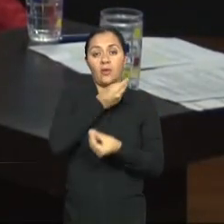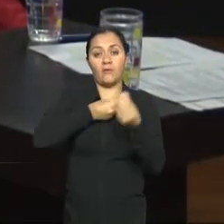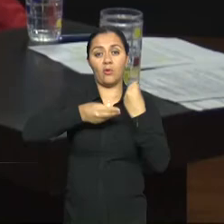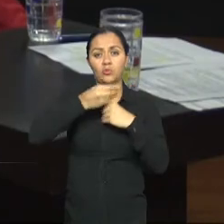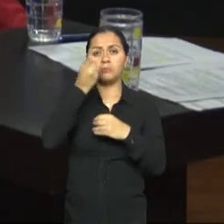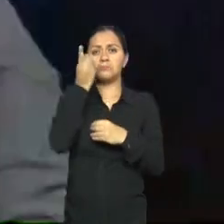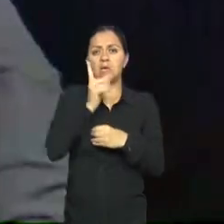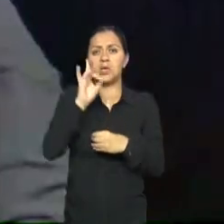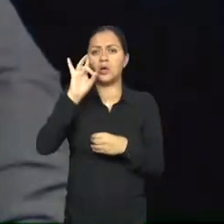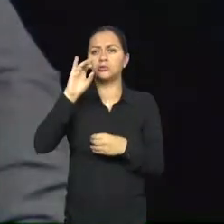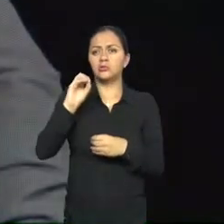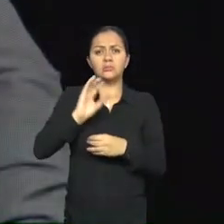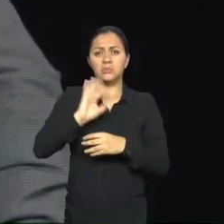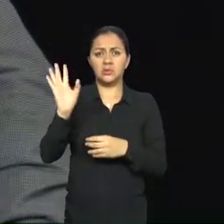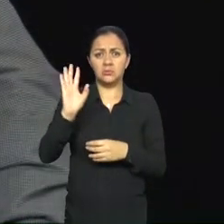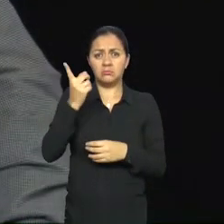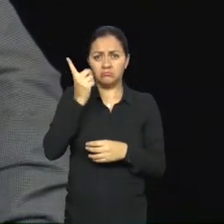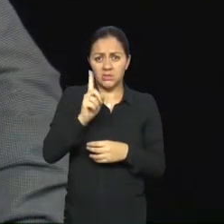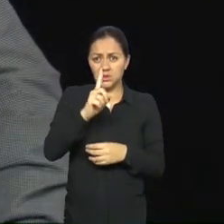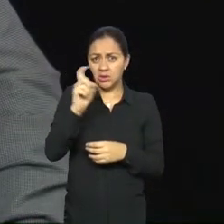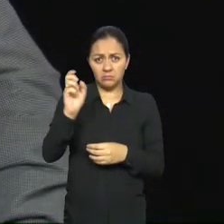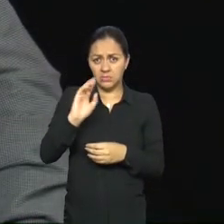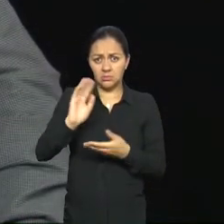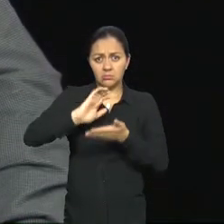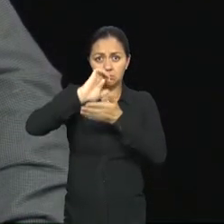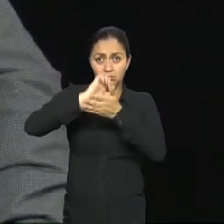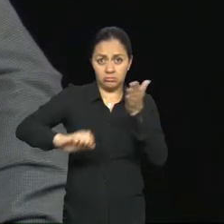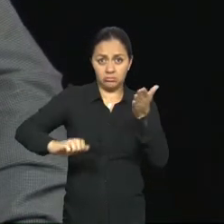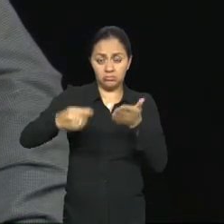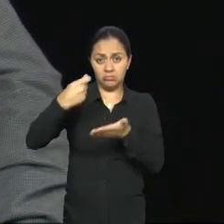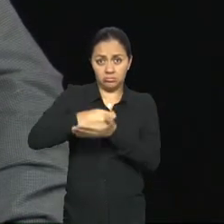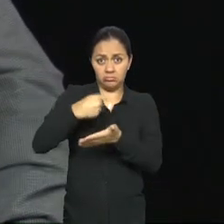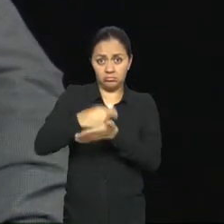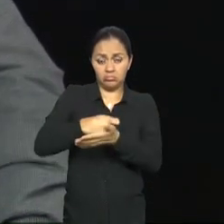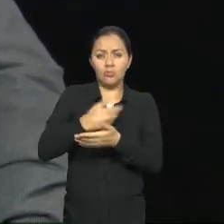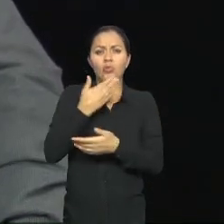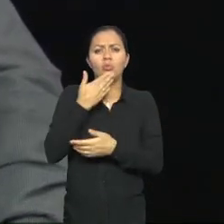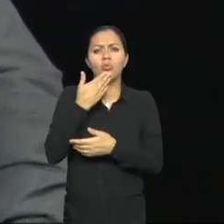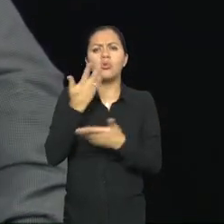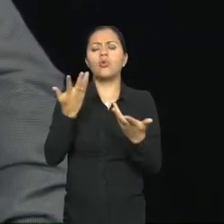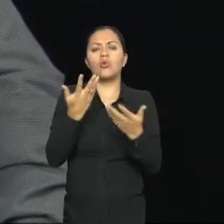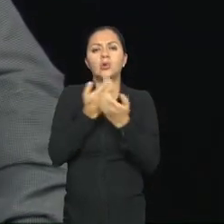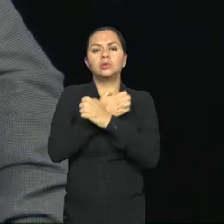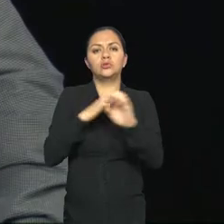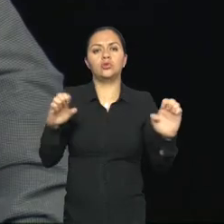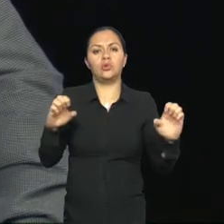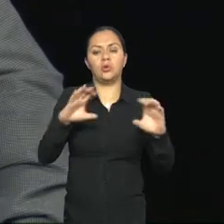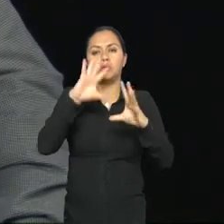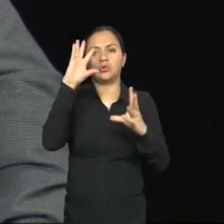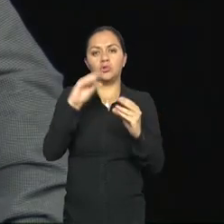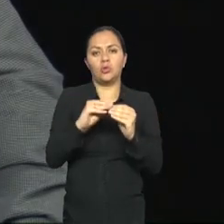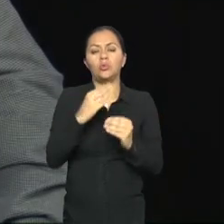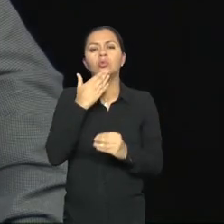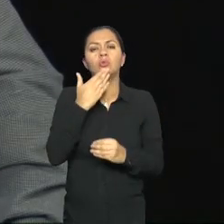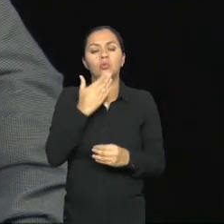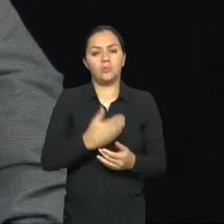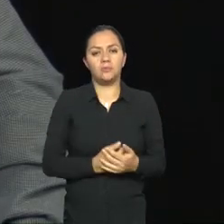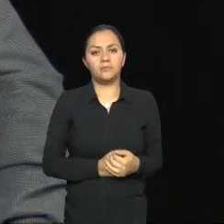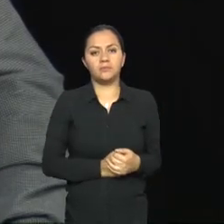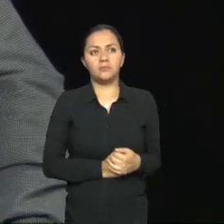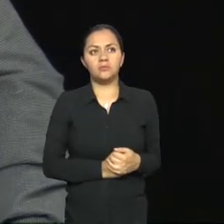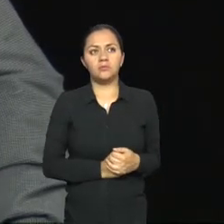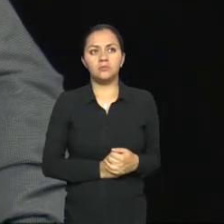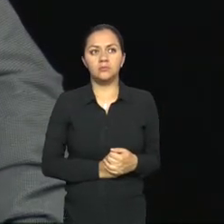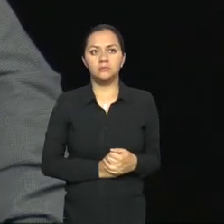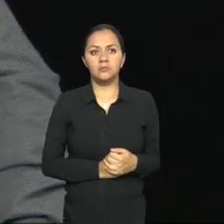los 1,100. ¿Me devuelven solo los 1,100 y me cobran la diferencia en la compra local o me exoneran el total del IVA para la importación del